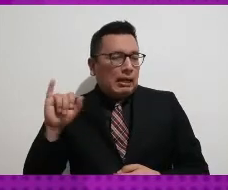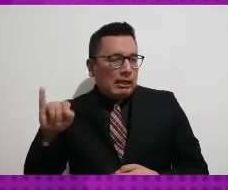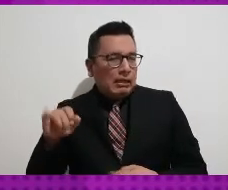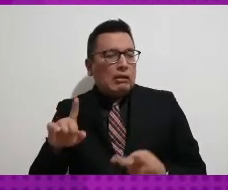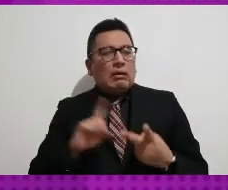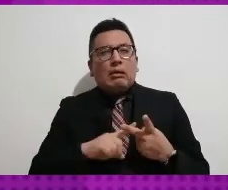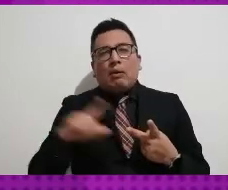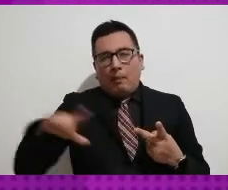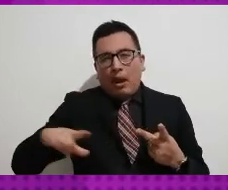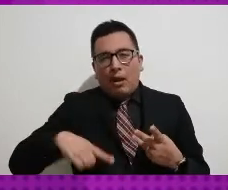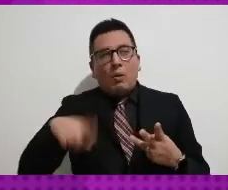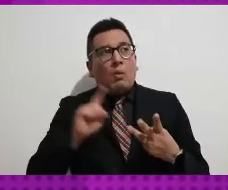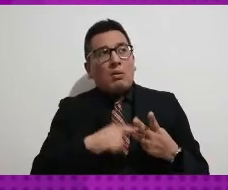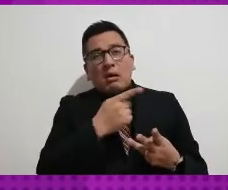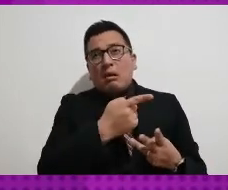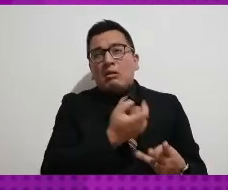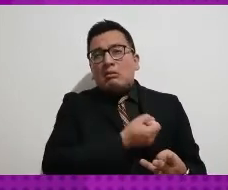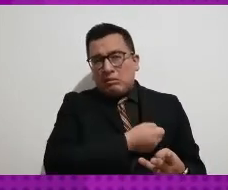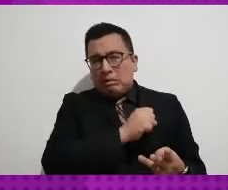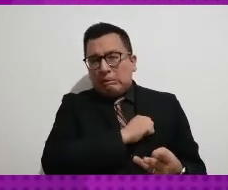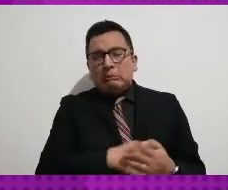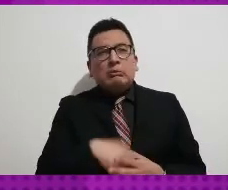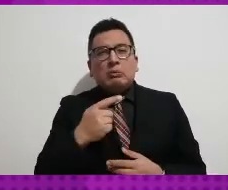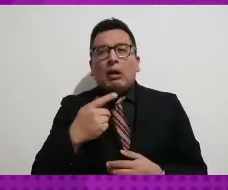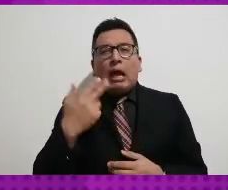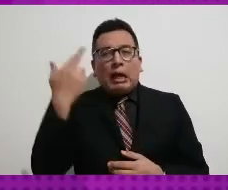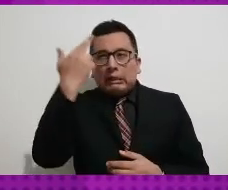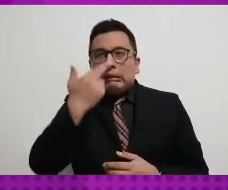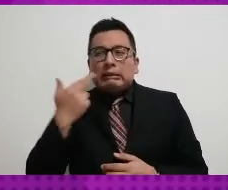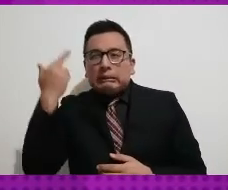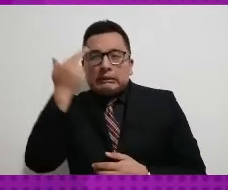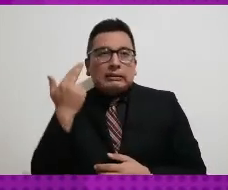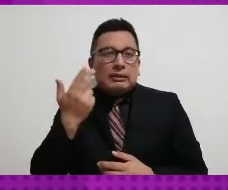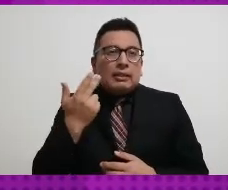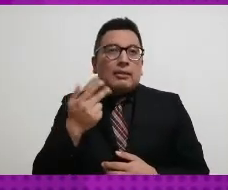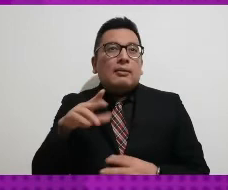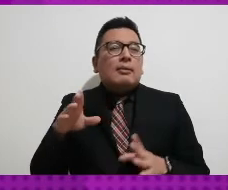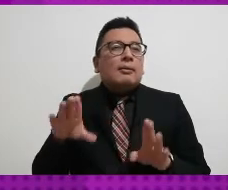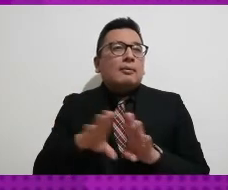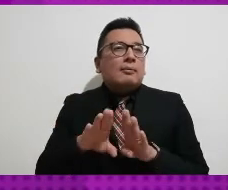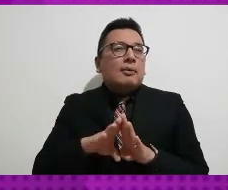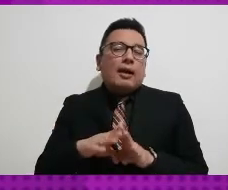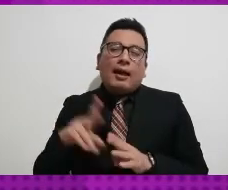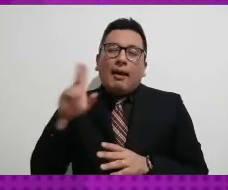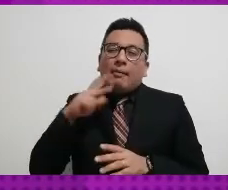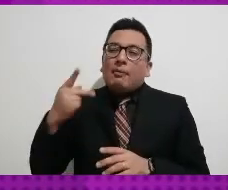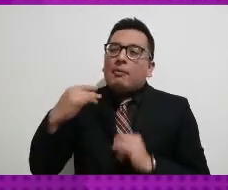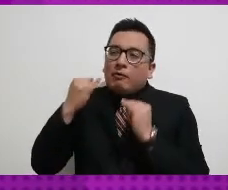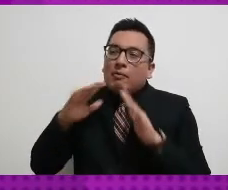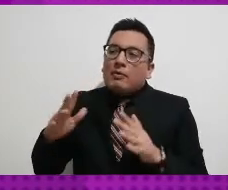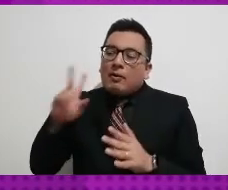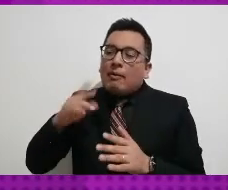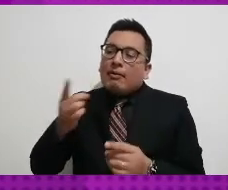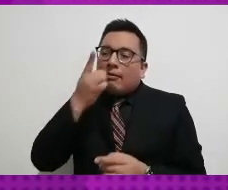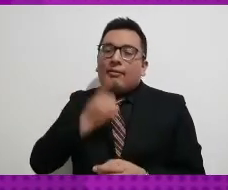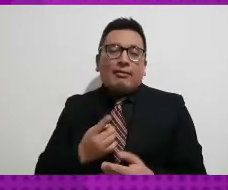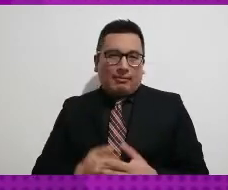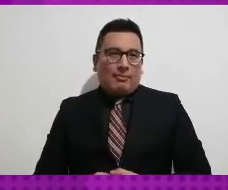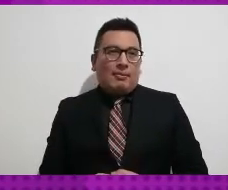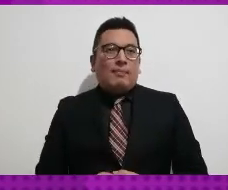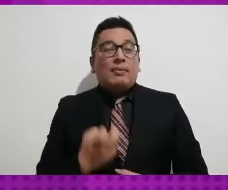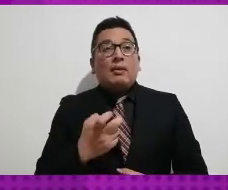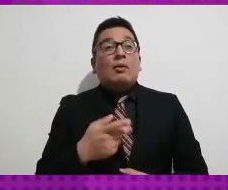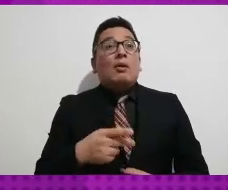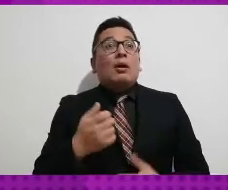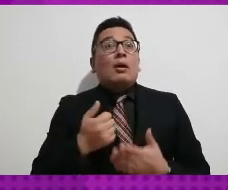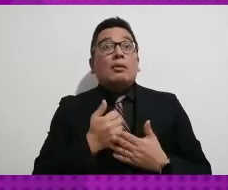las instalaciones. Estos son algunos ejemplos de datos personales que nosotros tratamos y de lo vinculado que están en los temas de